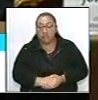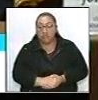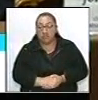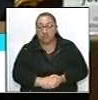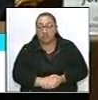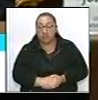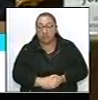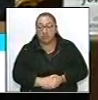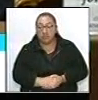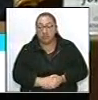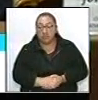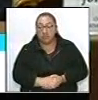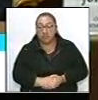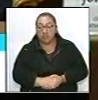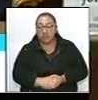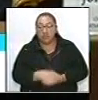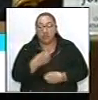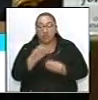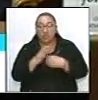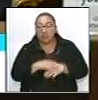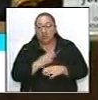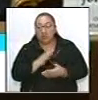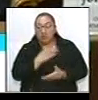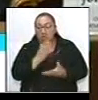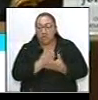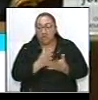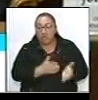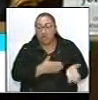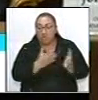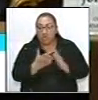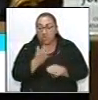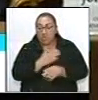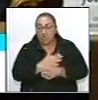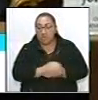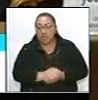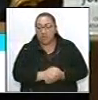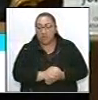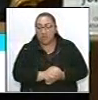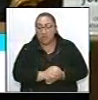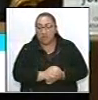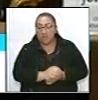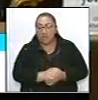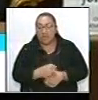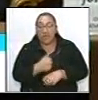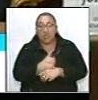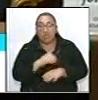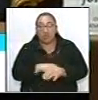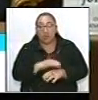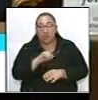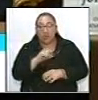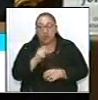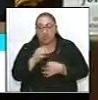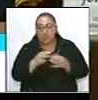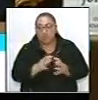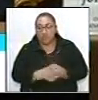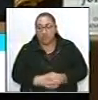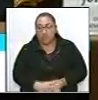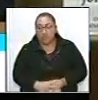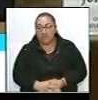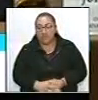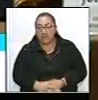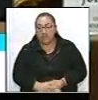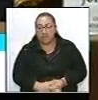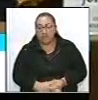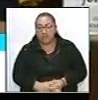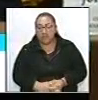vamos a escuchar su problemática. Luego pasar, lo van a hacer acá al asesor, al vocero.